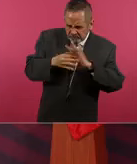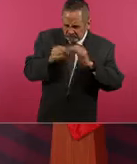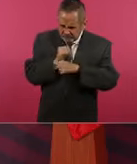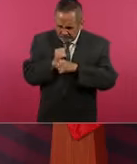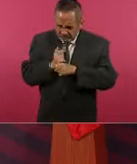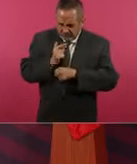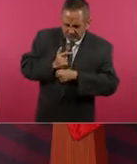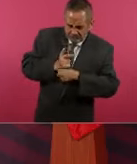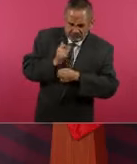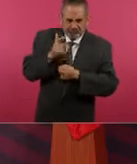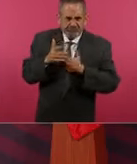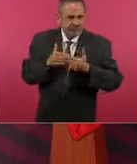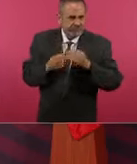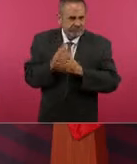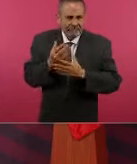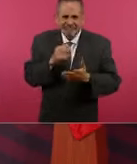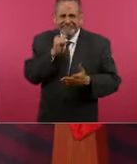investigación?